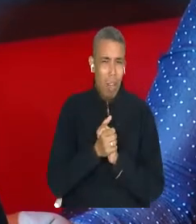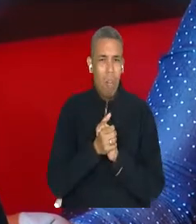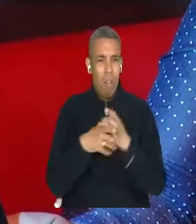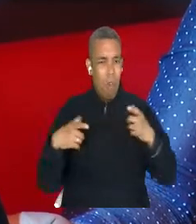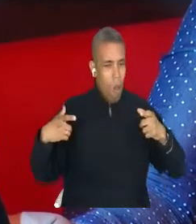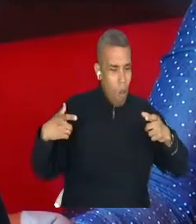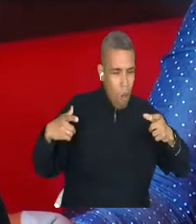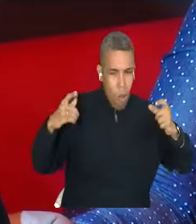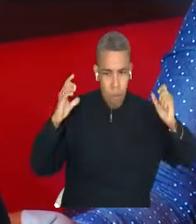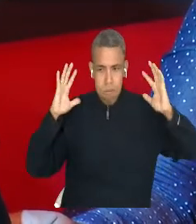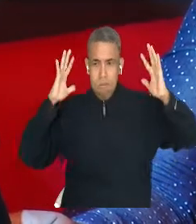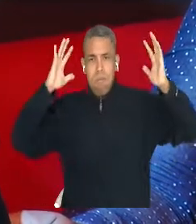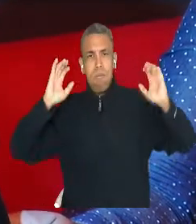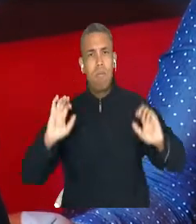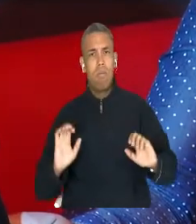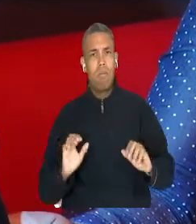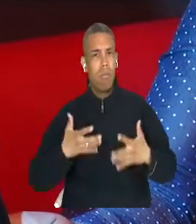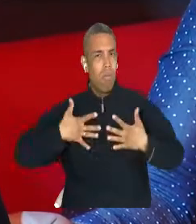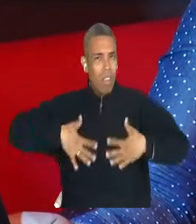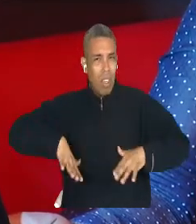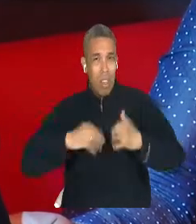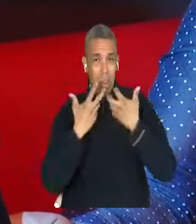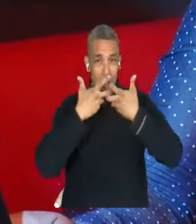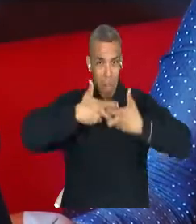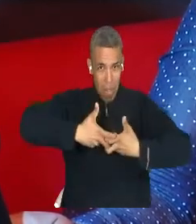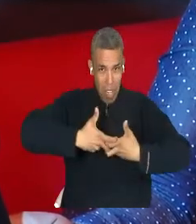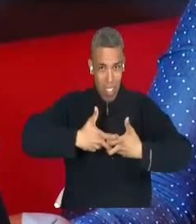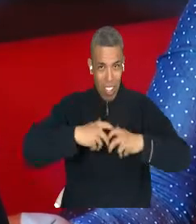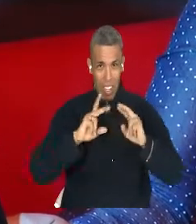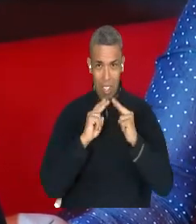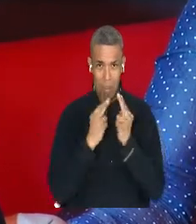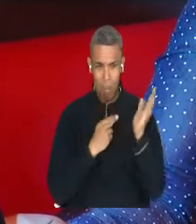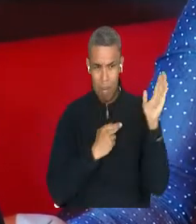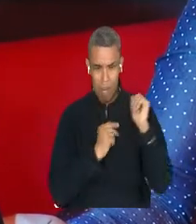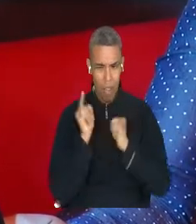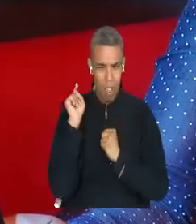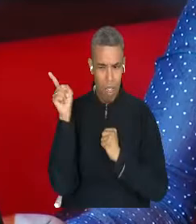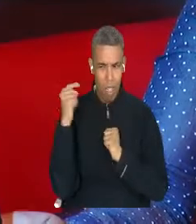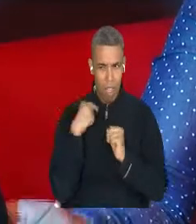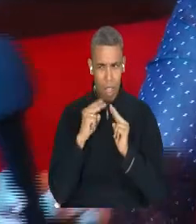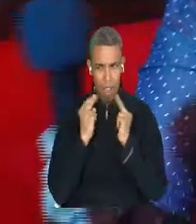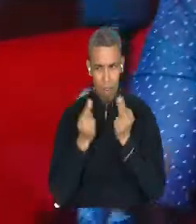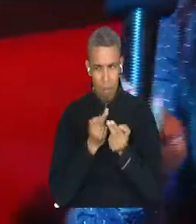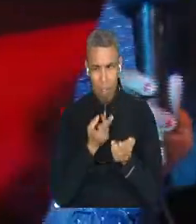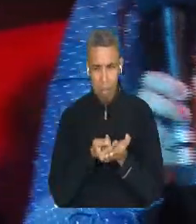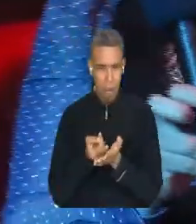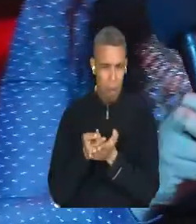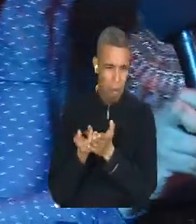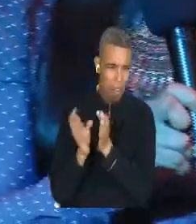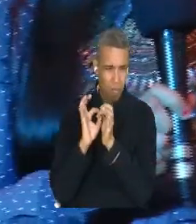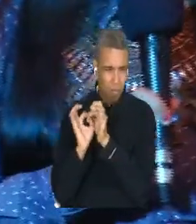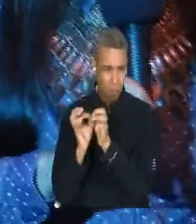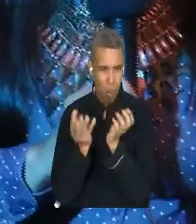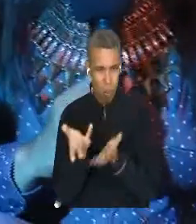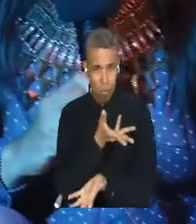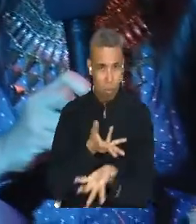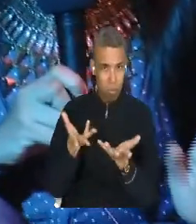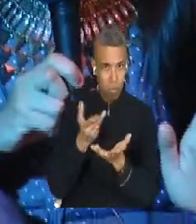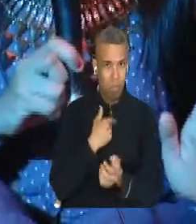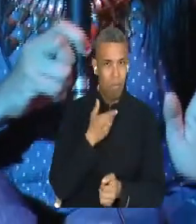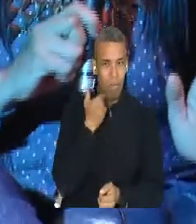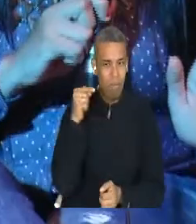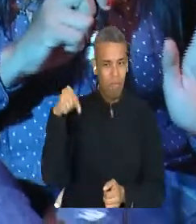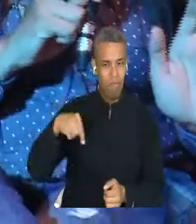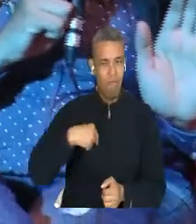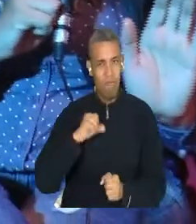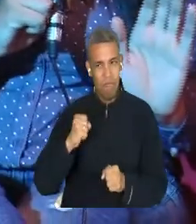cualquier tipo de evento que quieran realizar en la cervecería, tenemos el ambiente propicio para todos los gustos. Bueno, hay algo que la